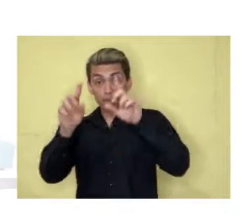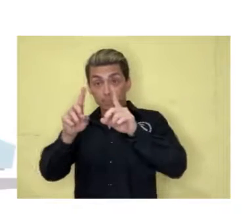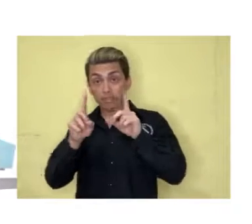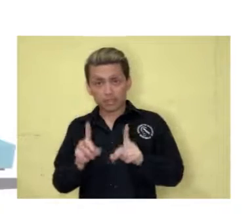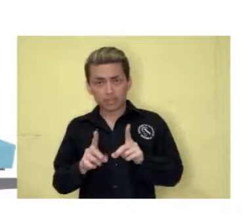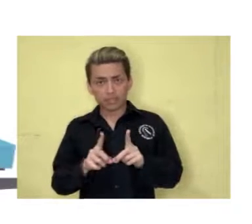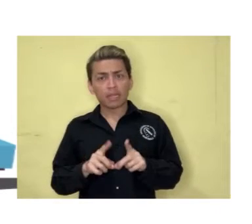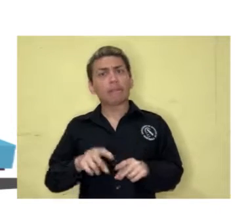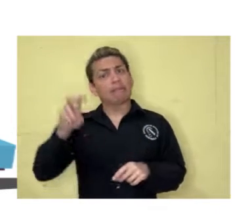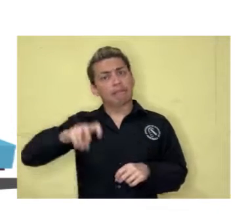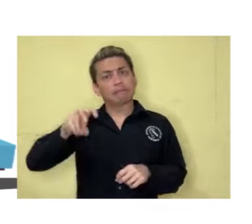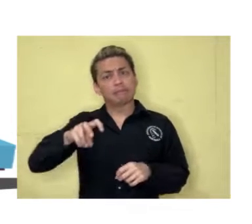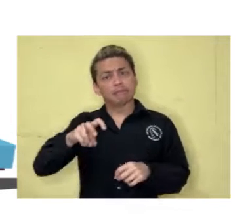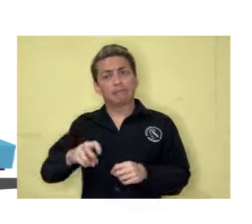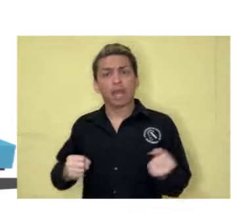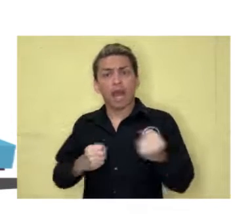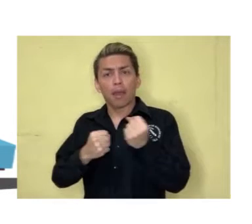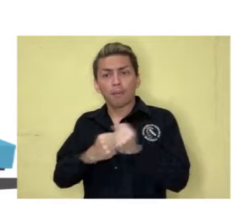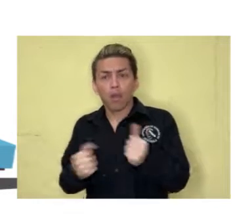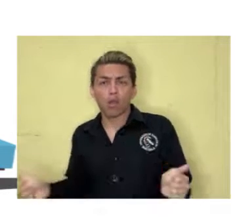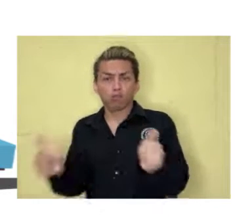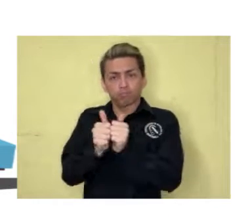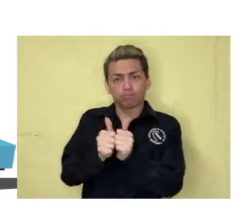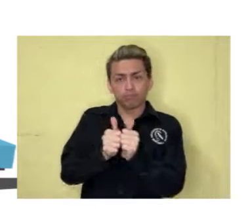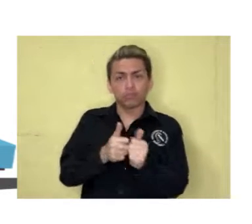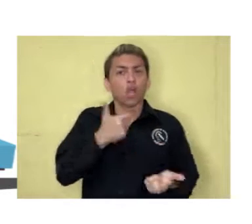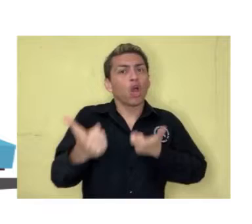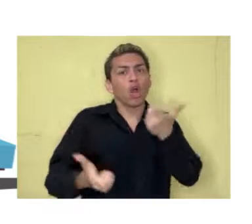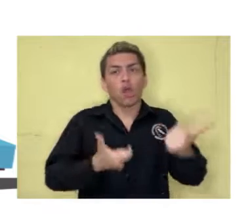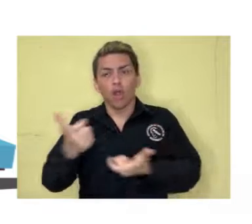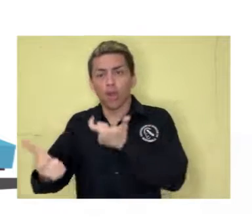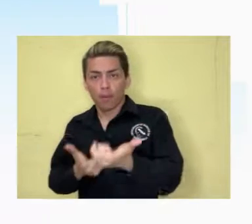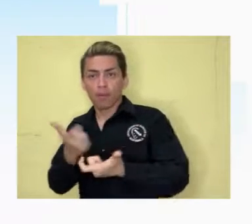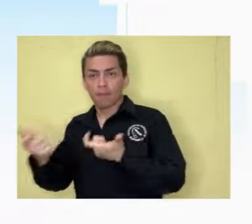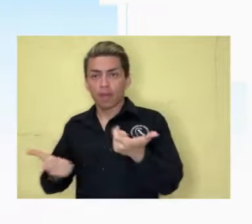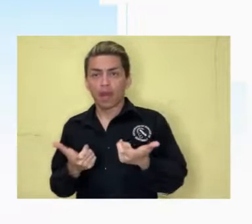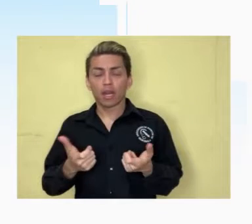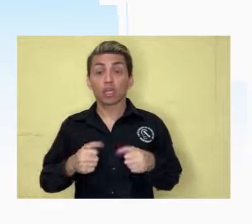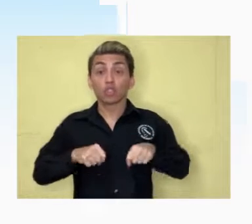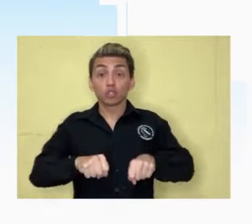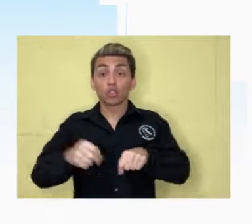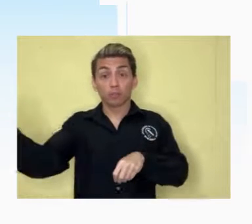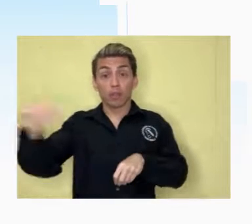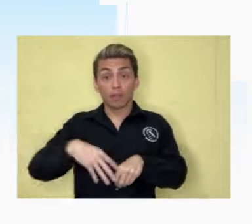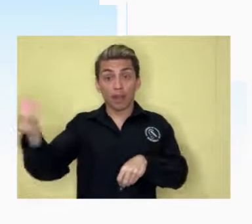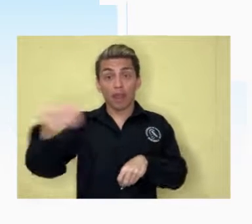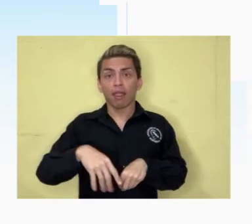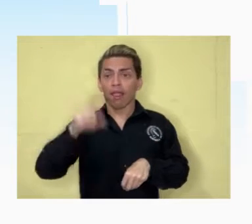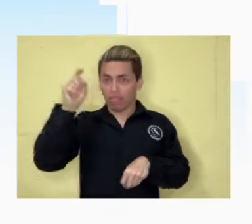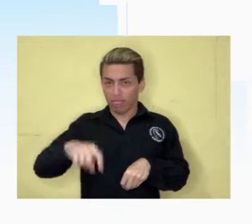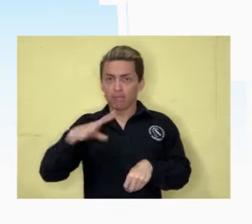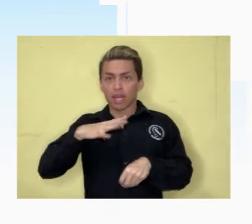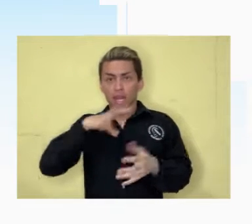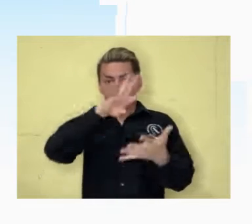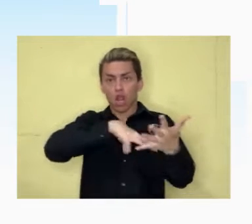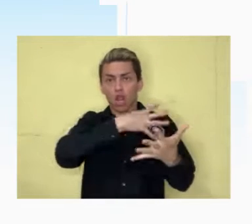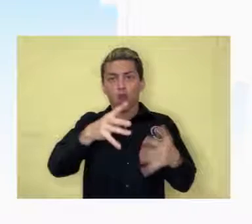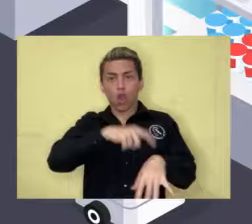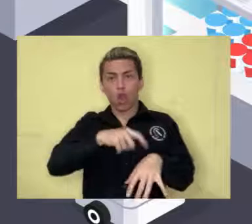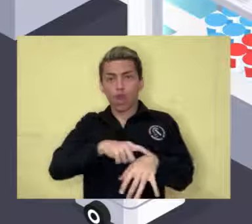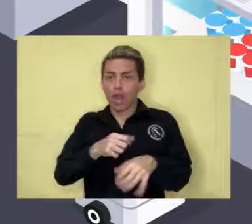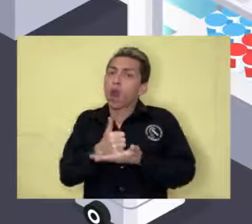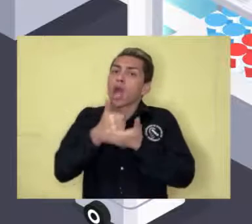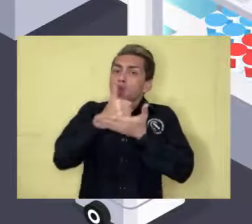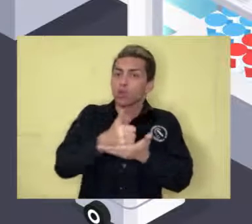Las personas con discapacidad requieren de asistencia personal para hacer sus compras. Los supermercados deben de tener un